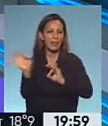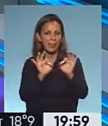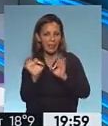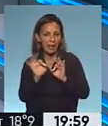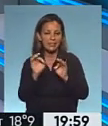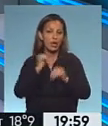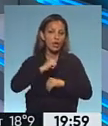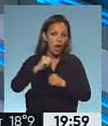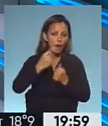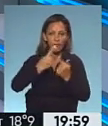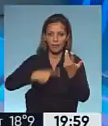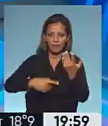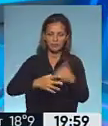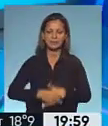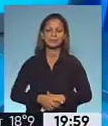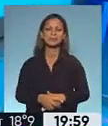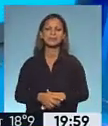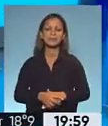goles.